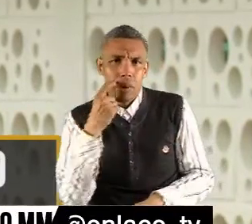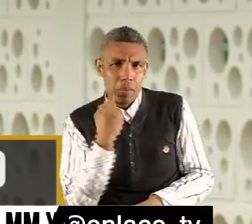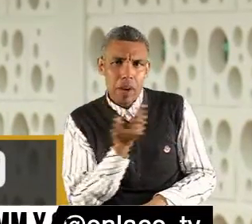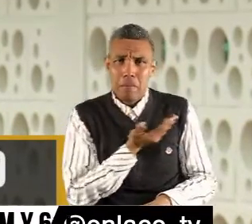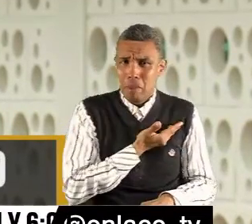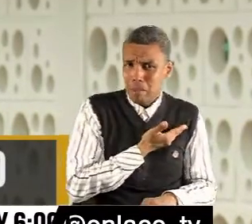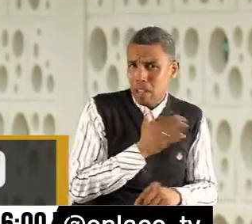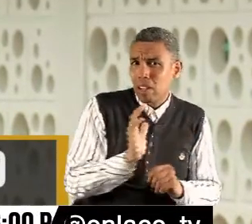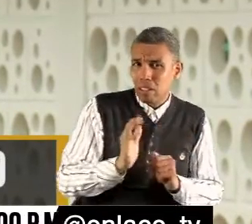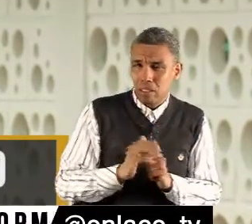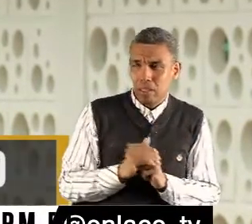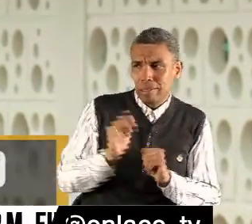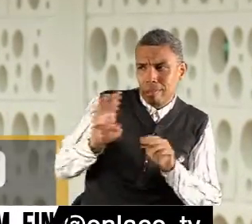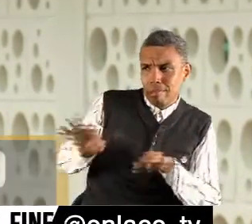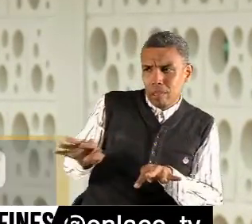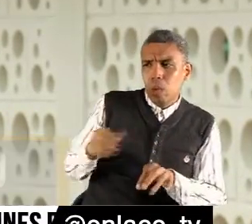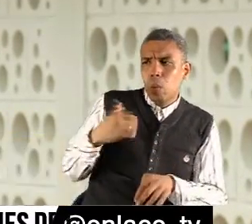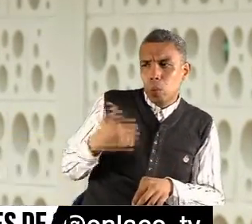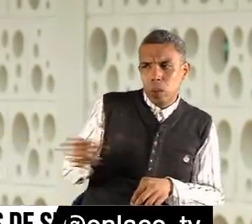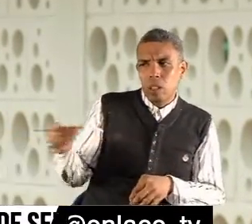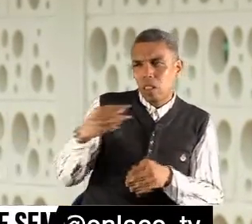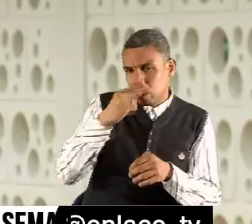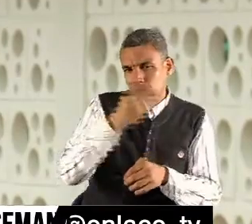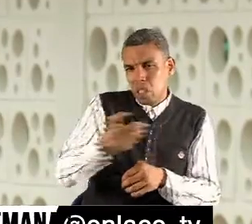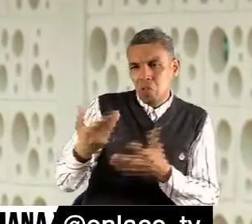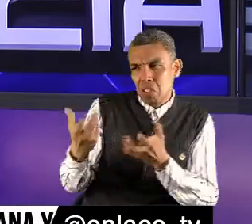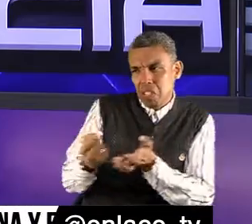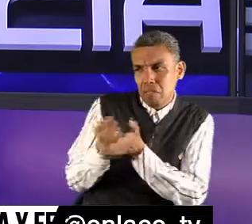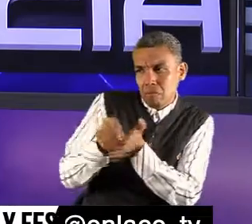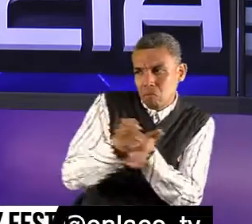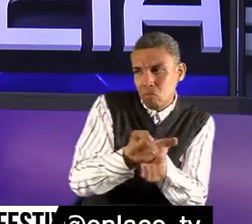se le vio esa fuerza de voluntad por ayudarnos con los niños.